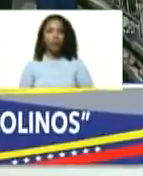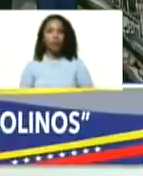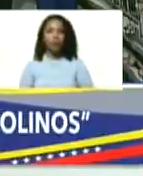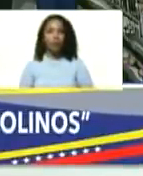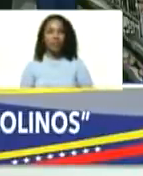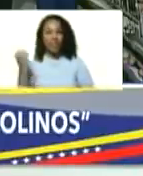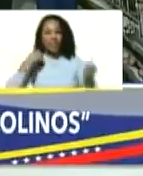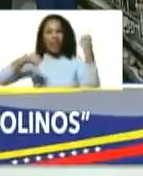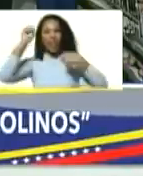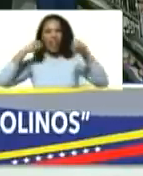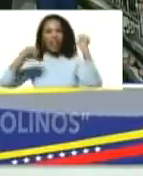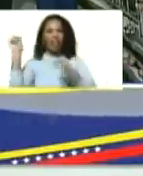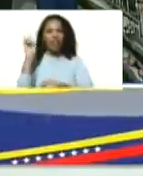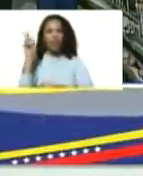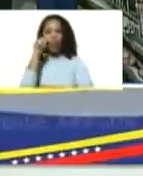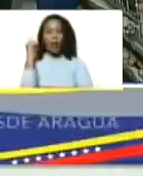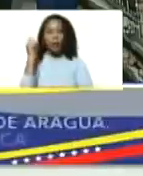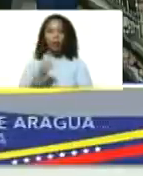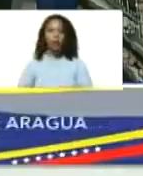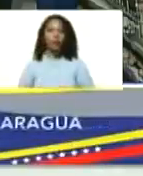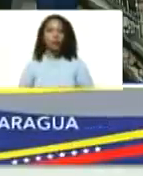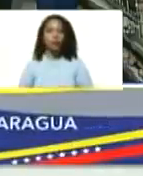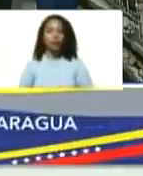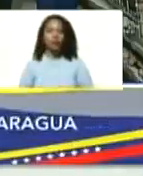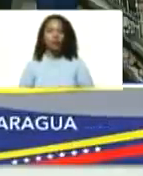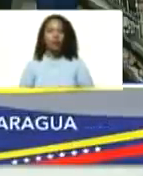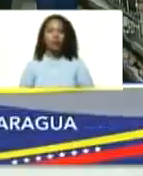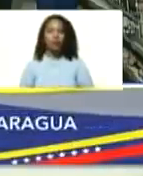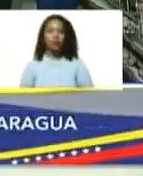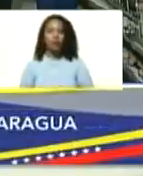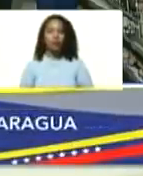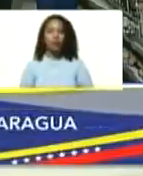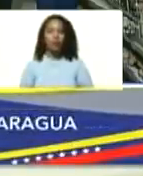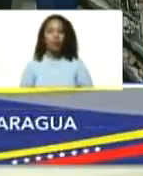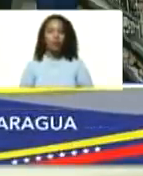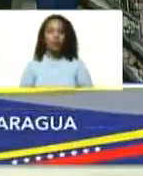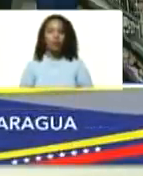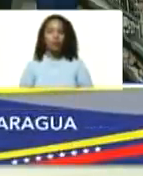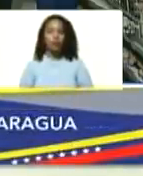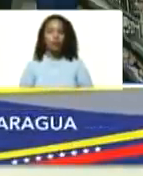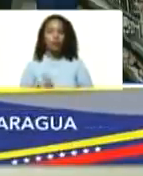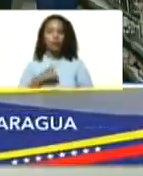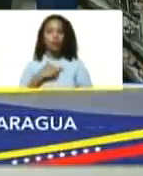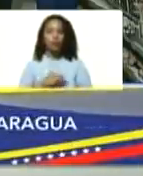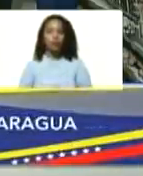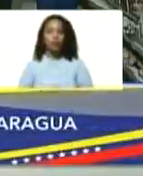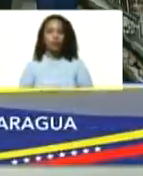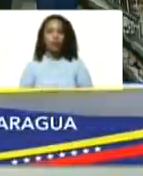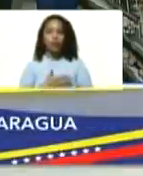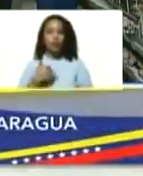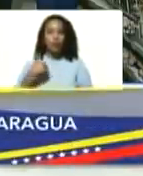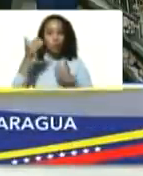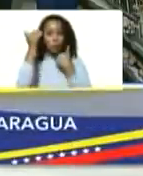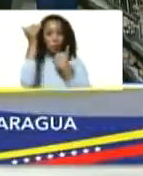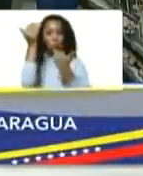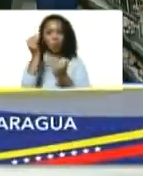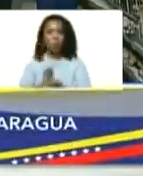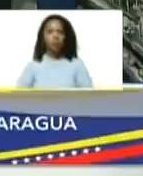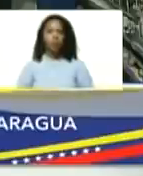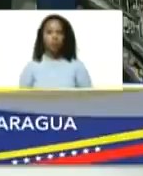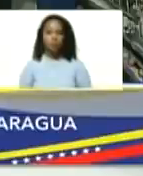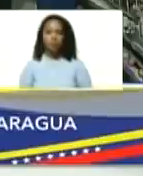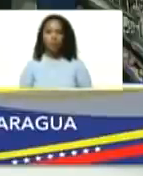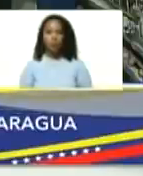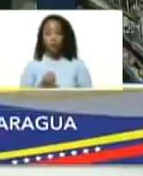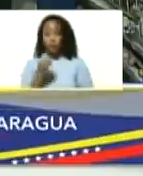rebeldes de los venezolanos y las venezolanas hemos quiero dar un saludo bueno